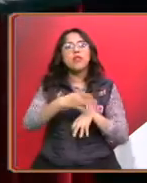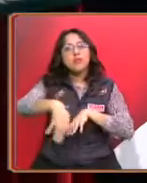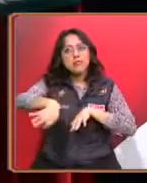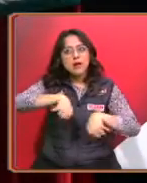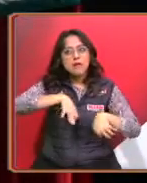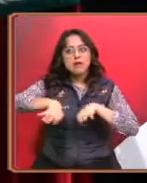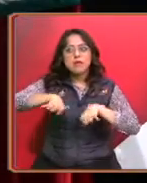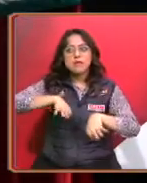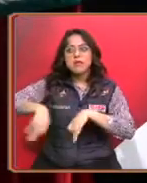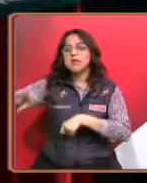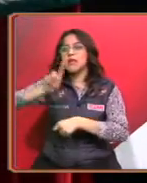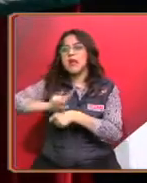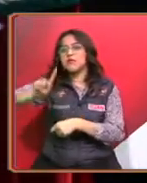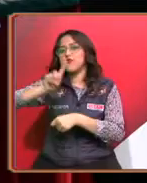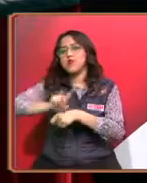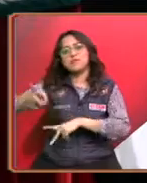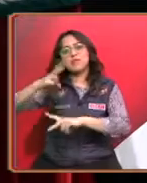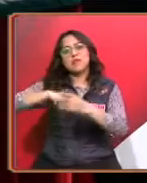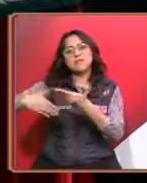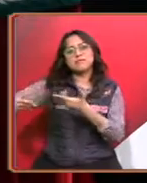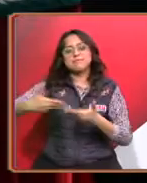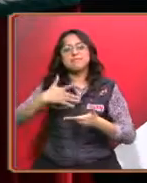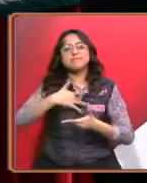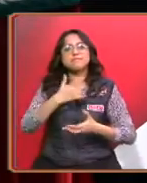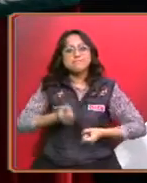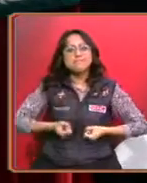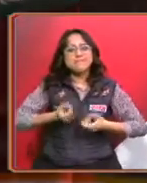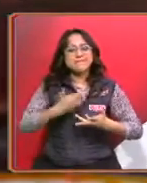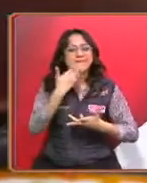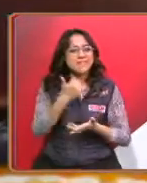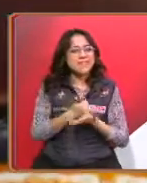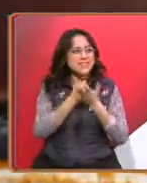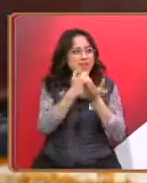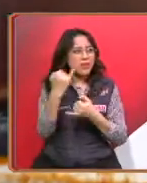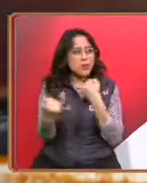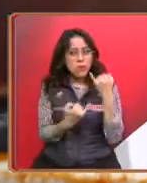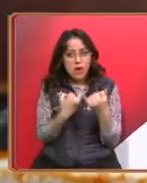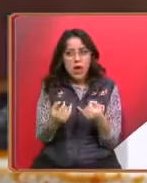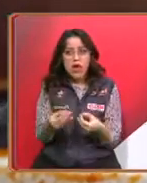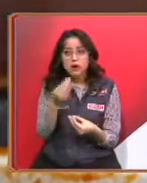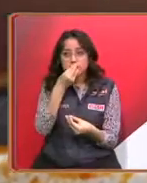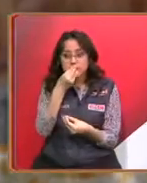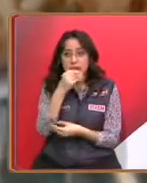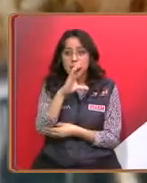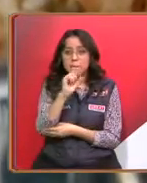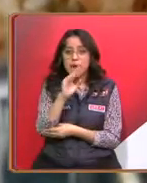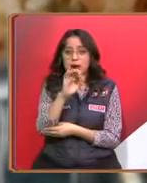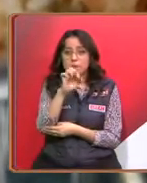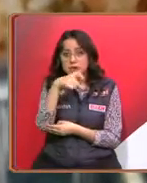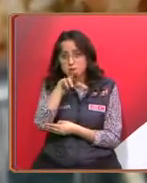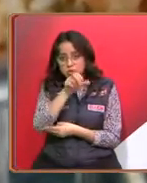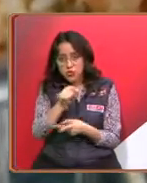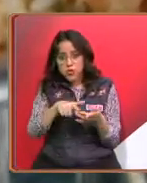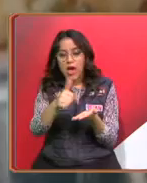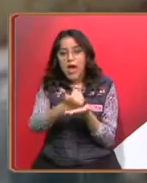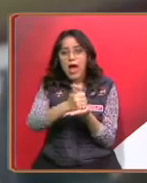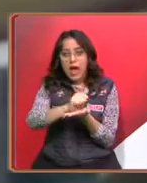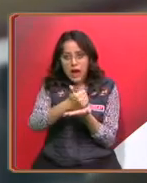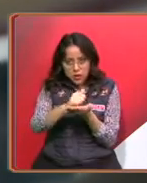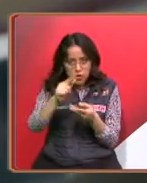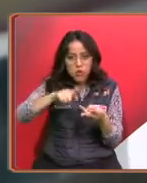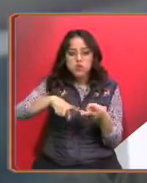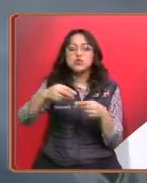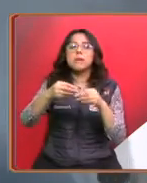trabajadores que todos los días se entregan en cuerpo y alma al Juguetón. Costillitas a la barbecue, arroz a la mexicana, puré